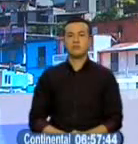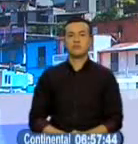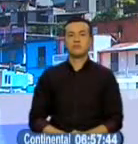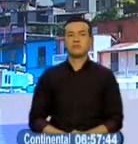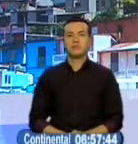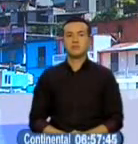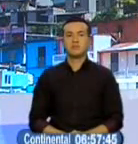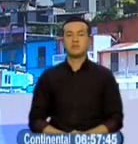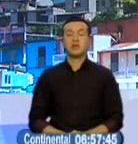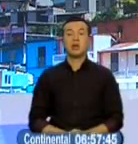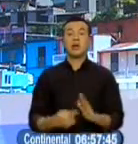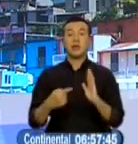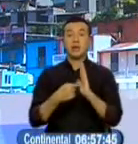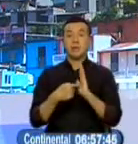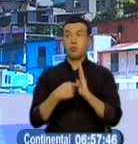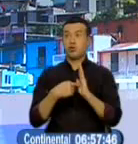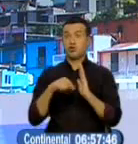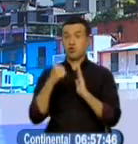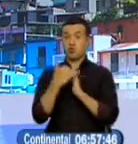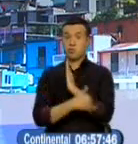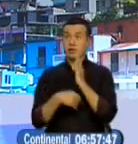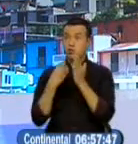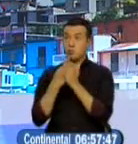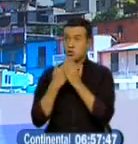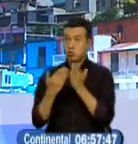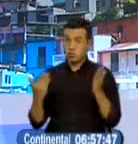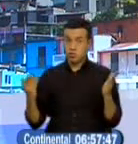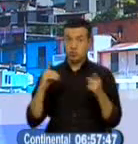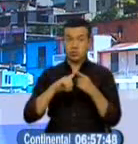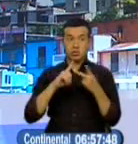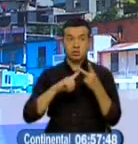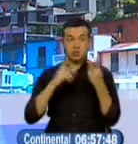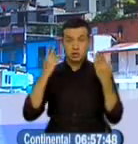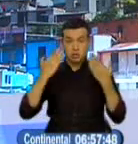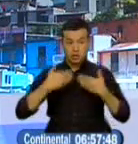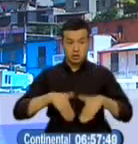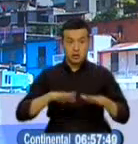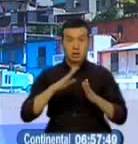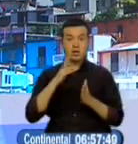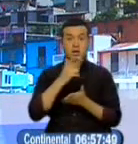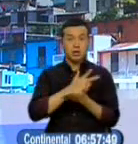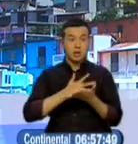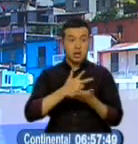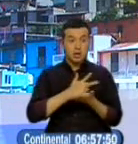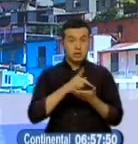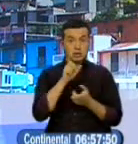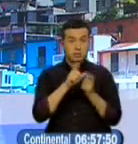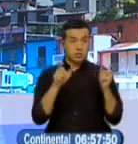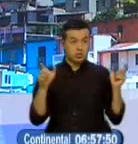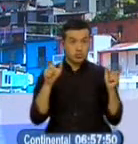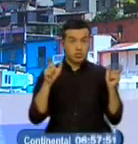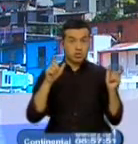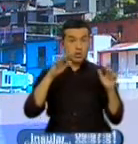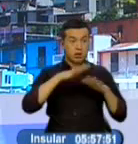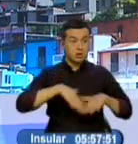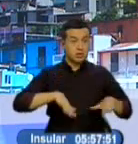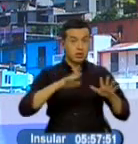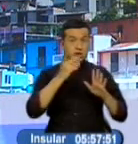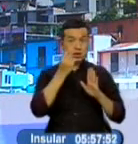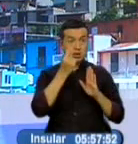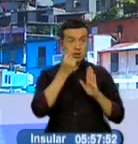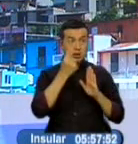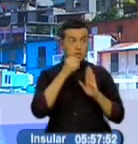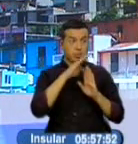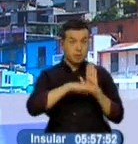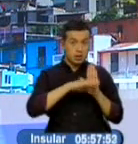el desmonte de las salvaguardias y la culminación de la canasta comercial transfronteriza tiene preocupados a los comerciantes de la provincia del Carchi, por lo que piden